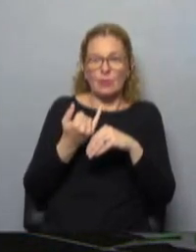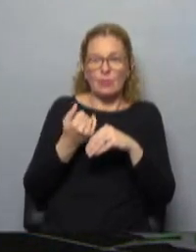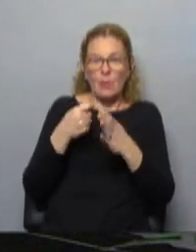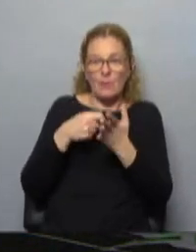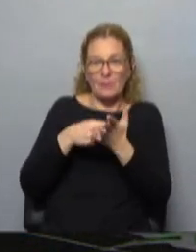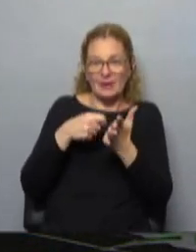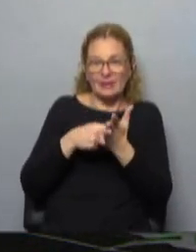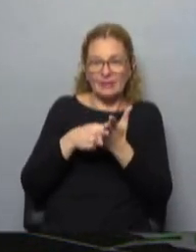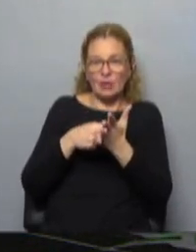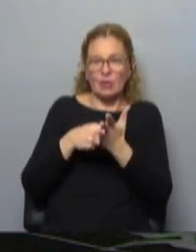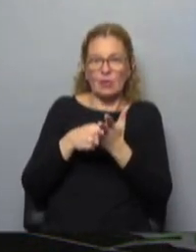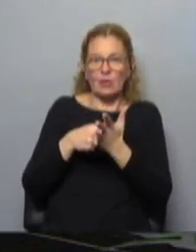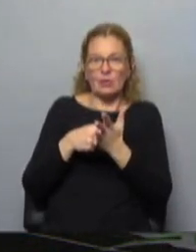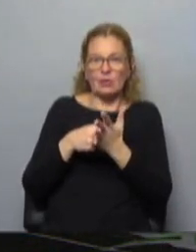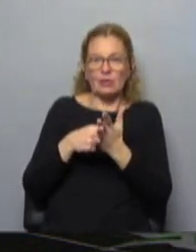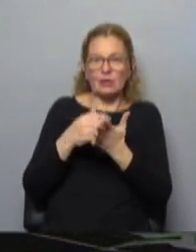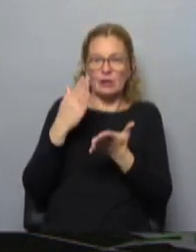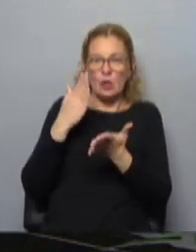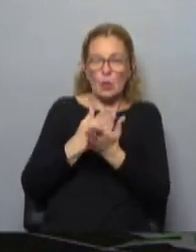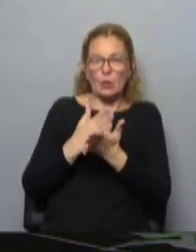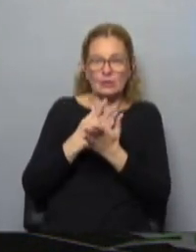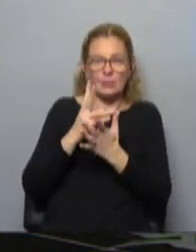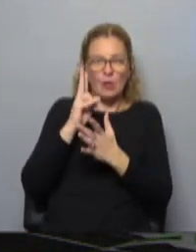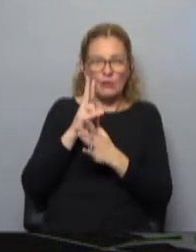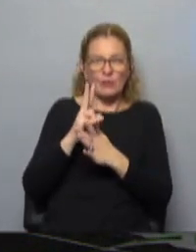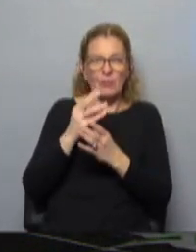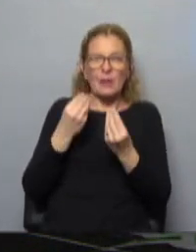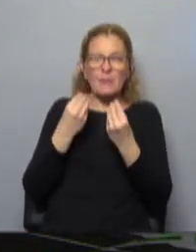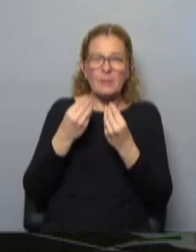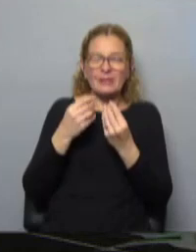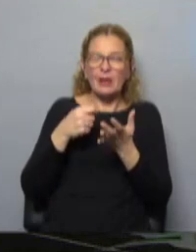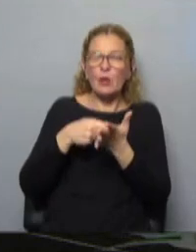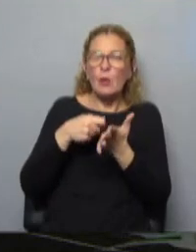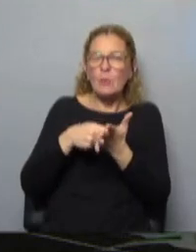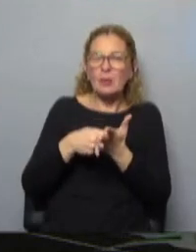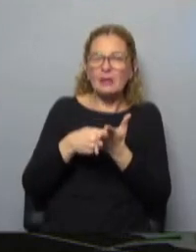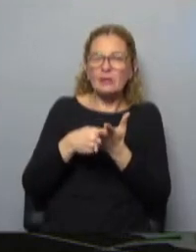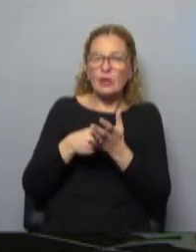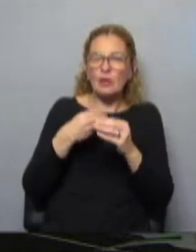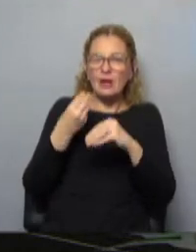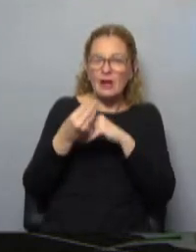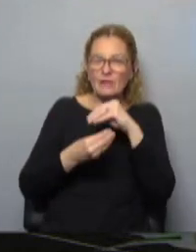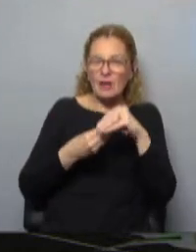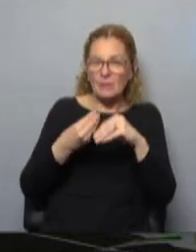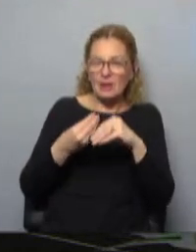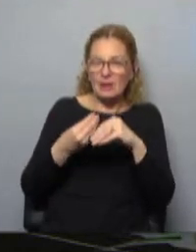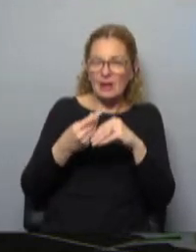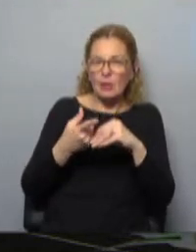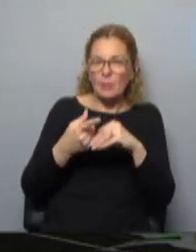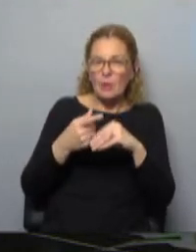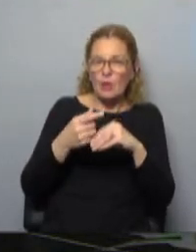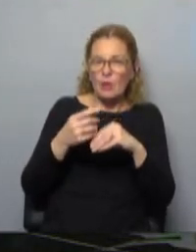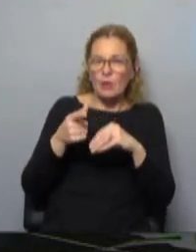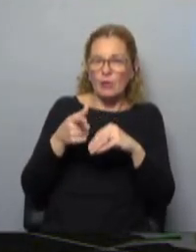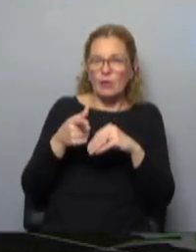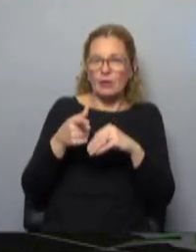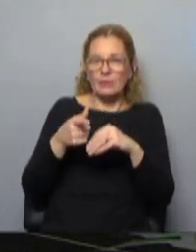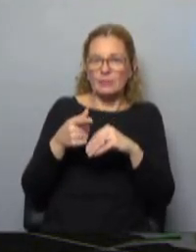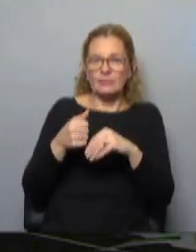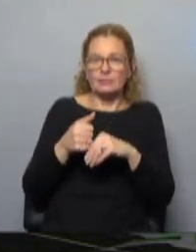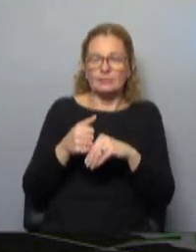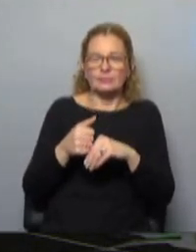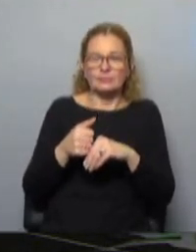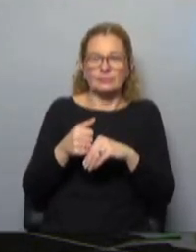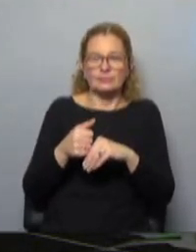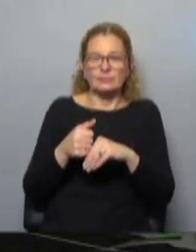precios y eso es lo que tenemos en la última placa que está pasando con los precios de las familias o de las categorías que recoge justamente el radar